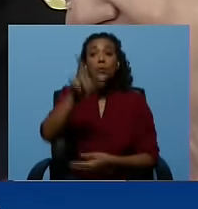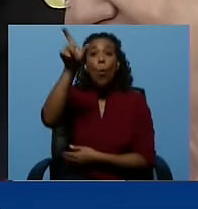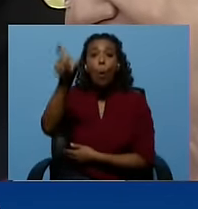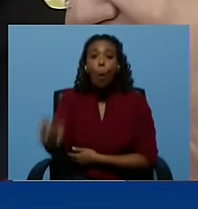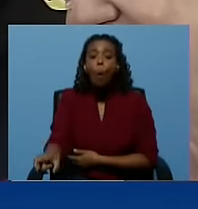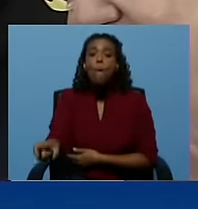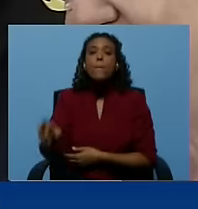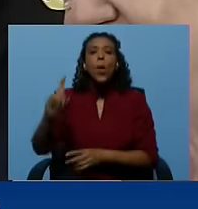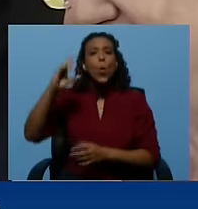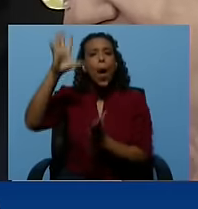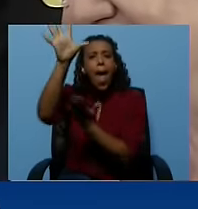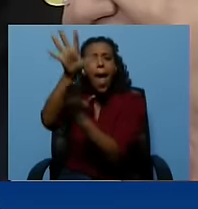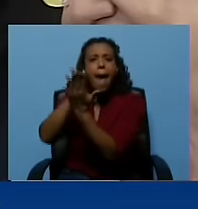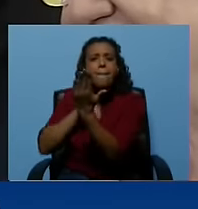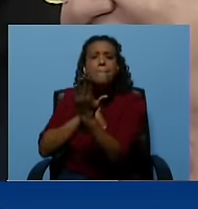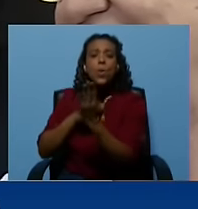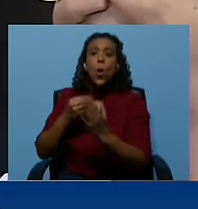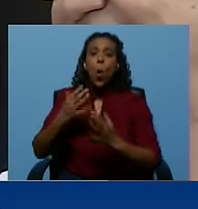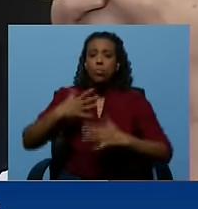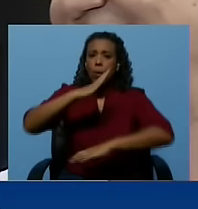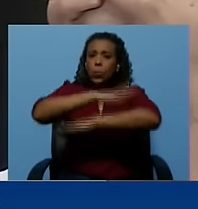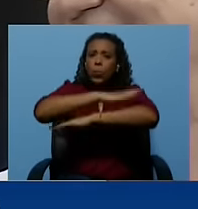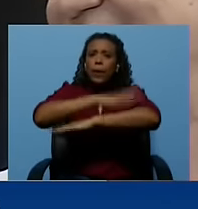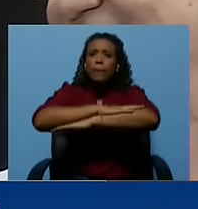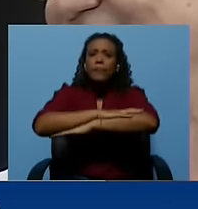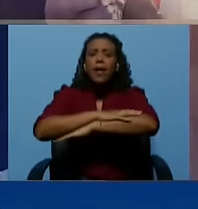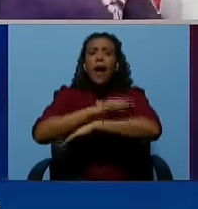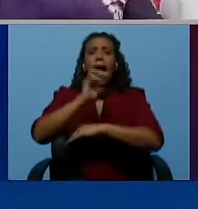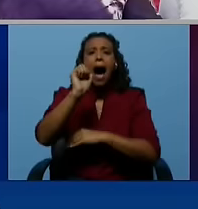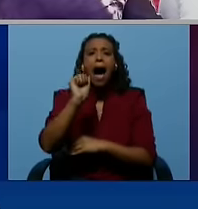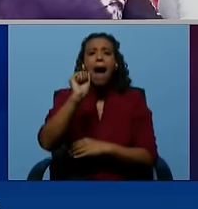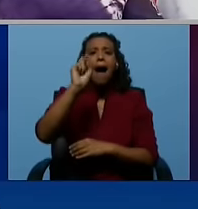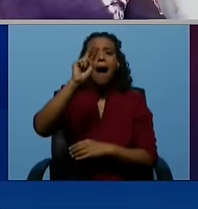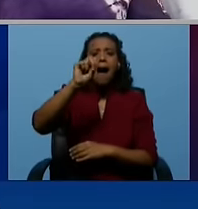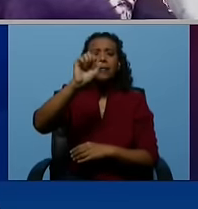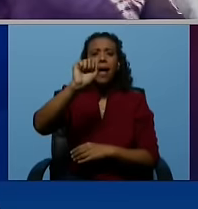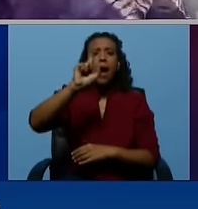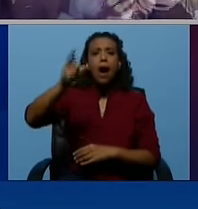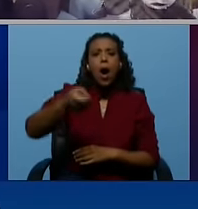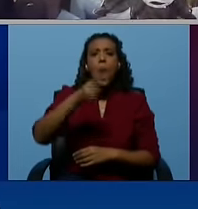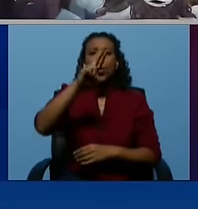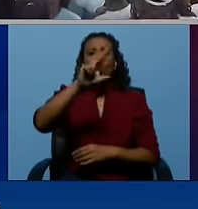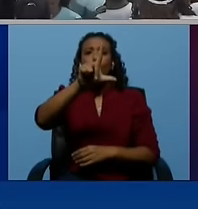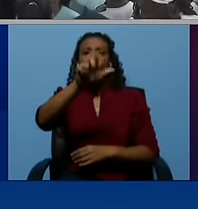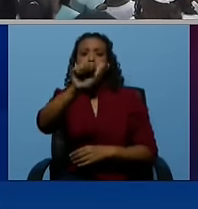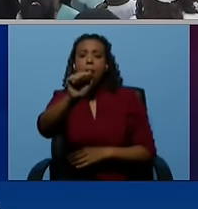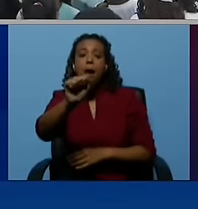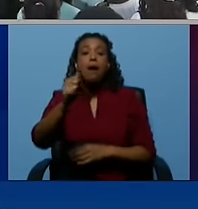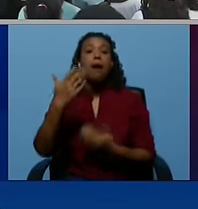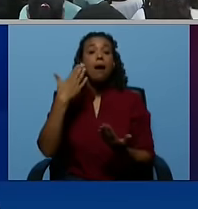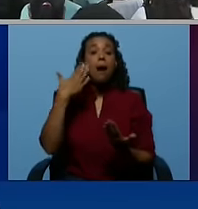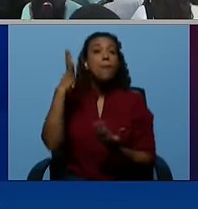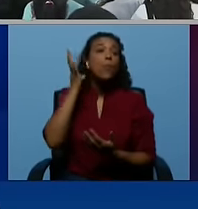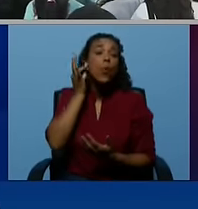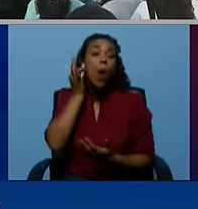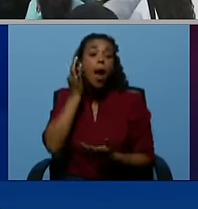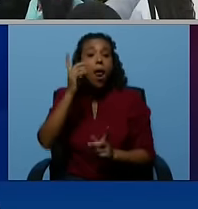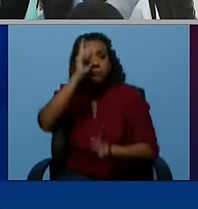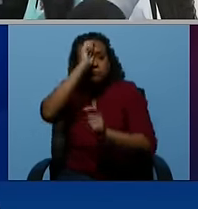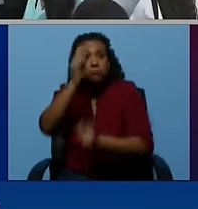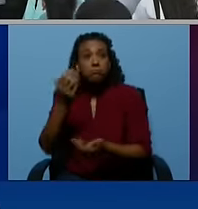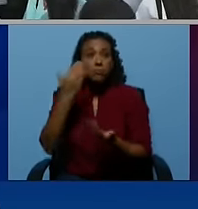nos dejó un ejemplo. Quiero invitar a Nangula Yenyos, por favor, porque le voy a entregar